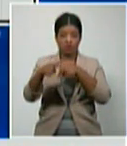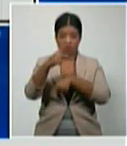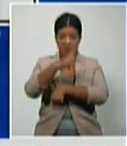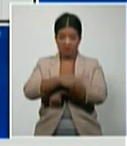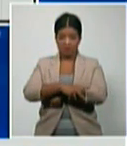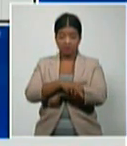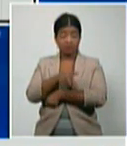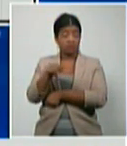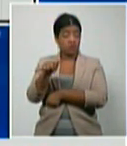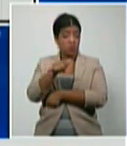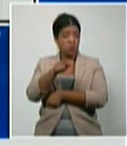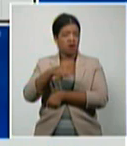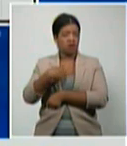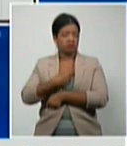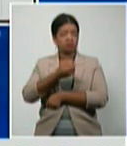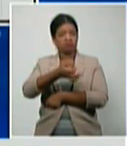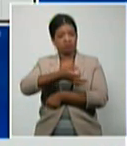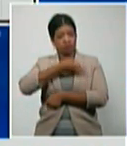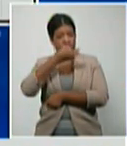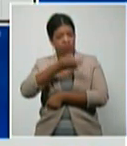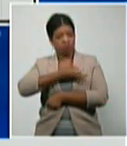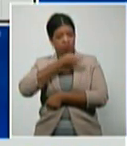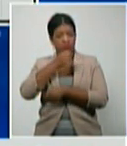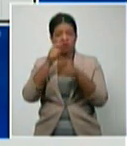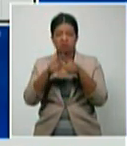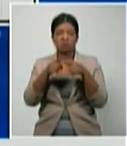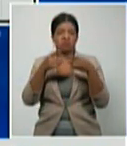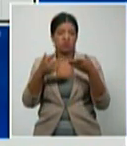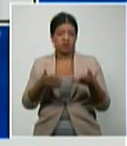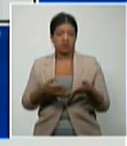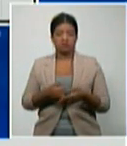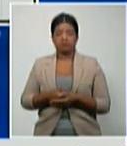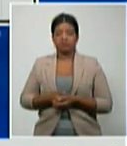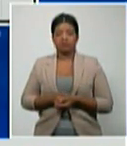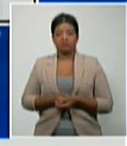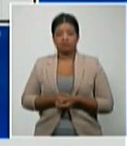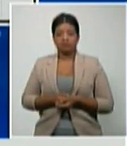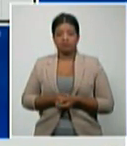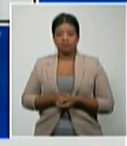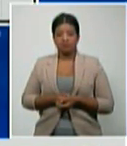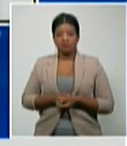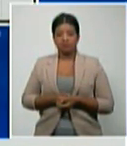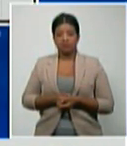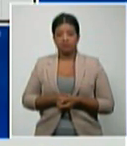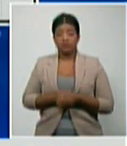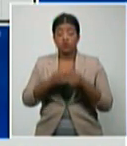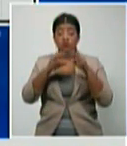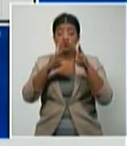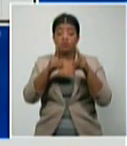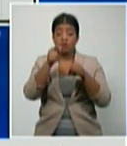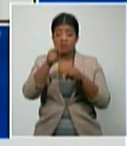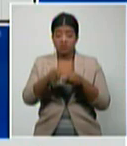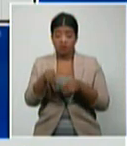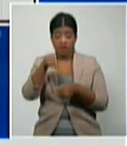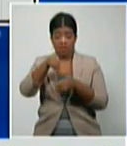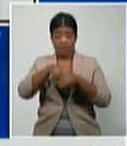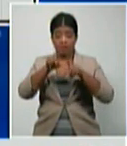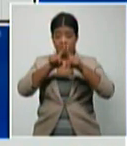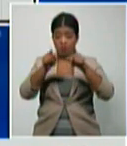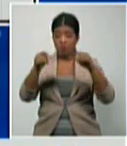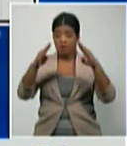se ha explicado aquí las razones. Y el número de casos autóctonos pues ha